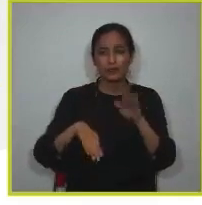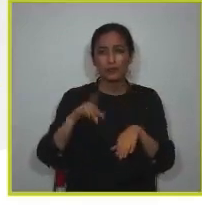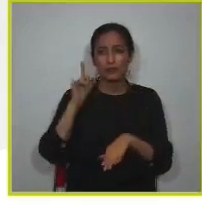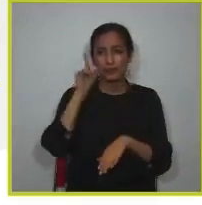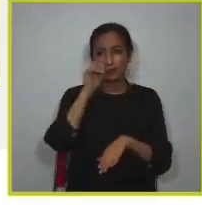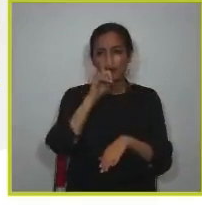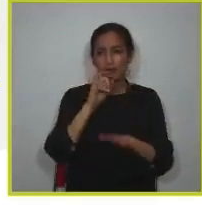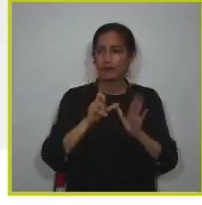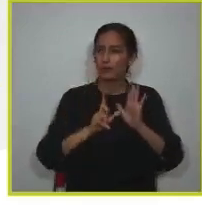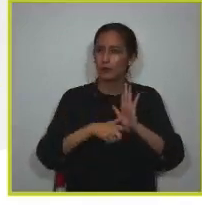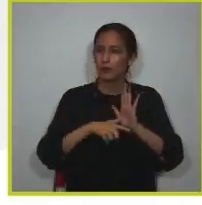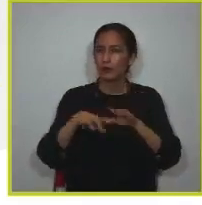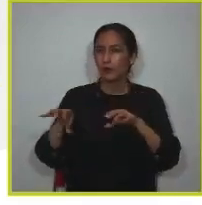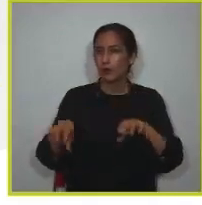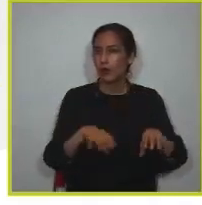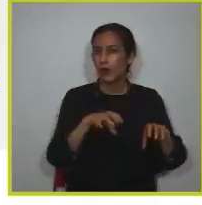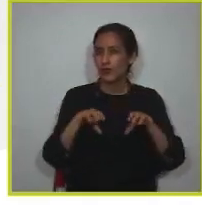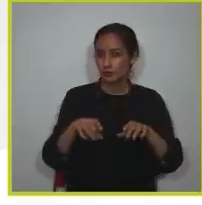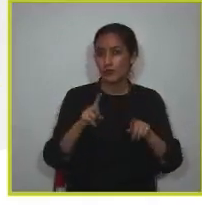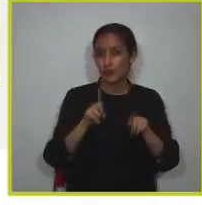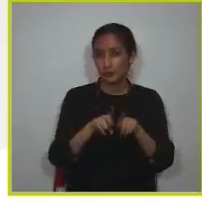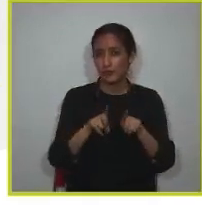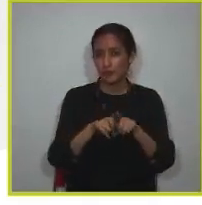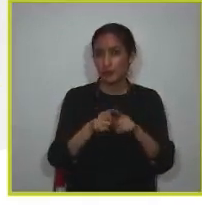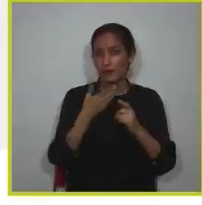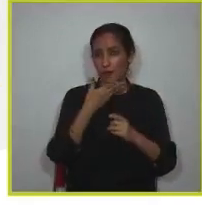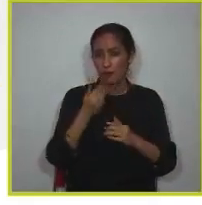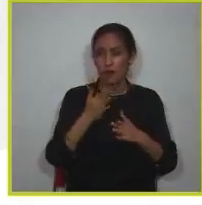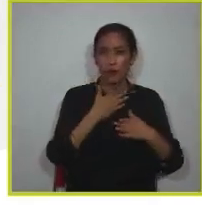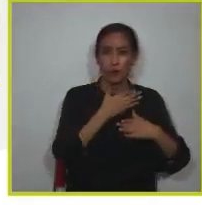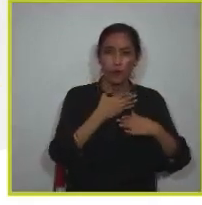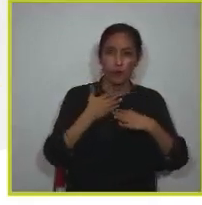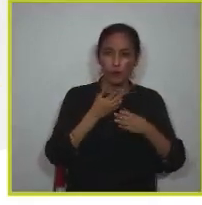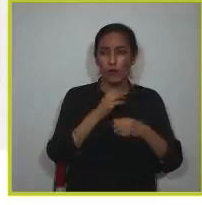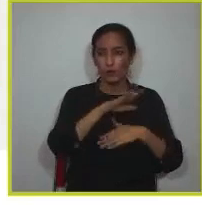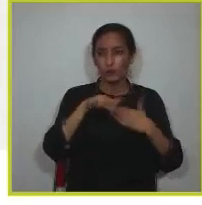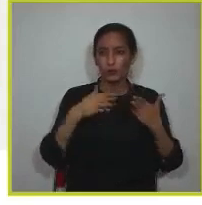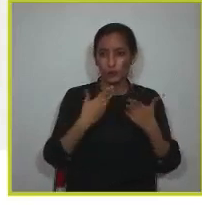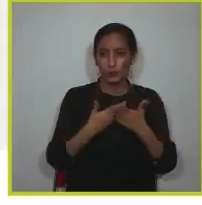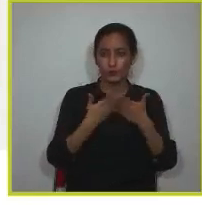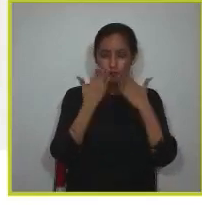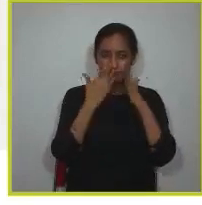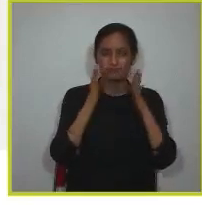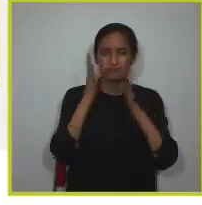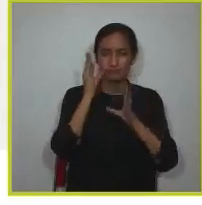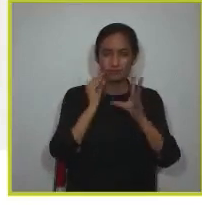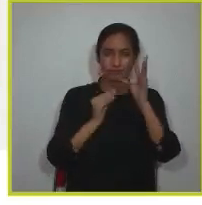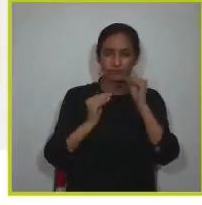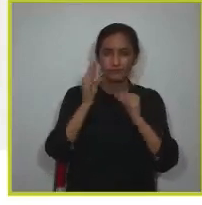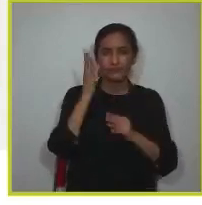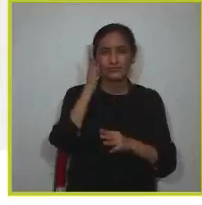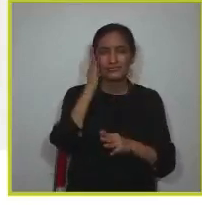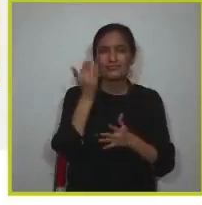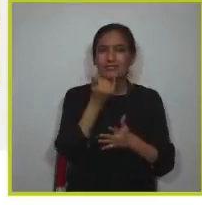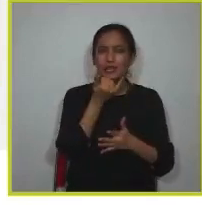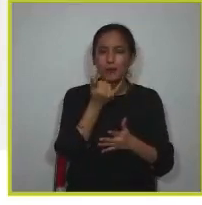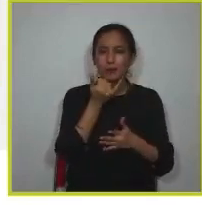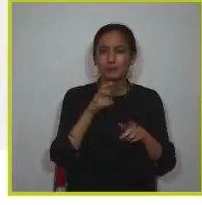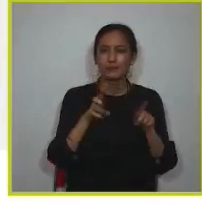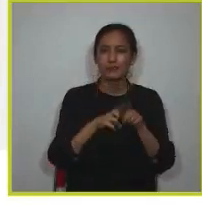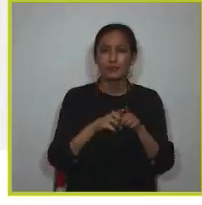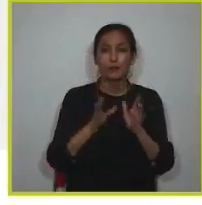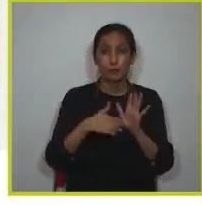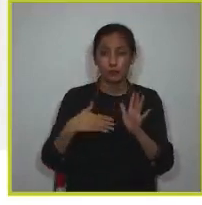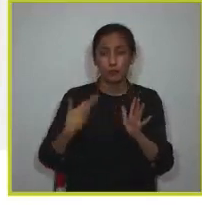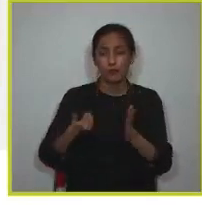Al momento de ejecutarlas también Sería bueno que nos la compartan para que todos podamos Saber esto y también poder